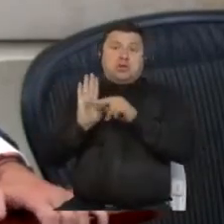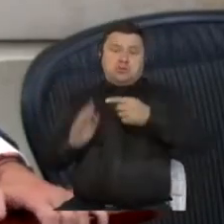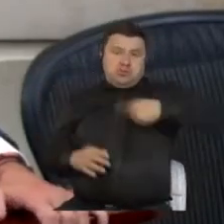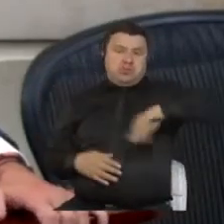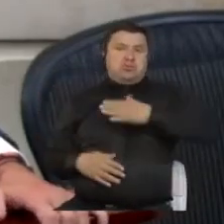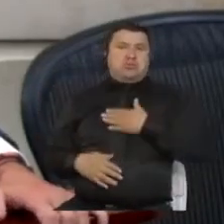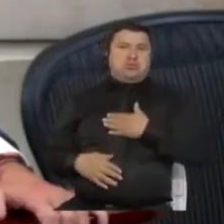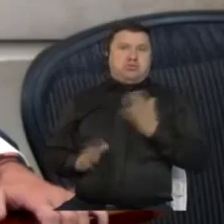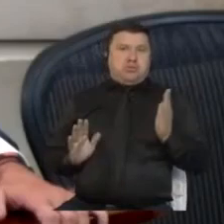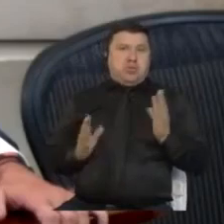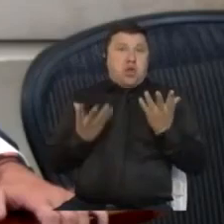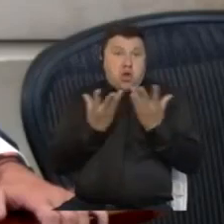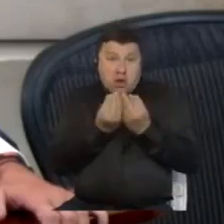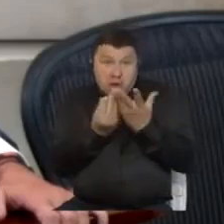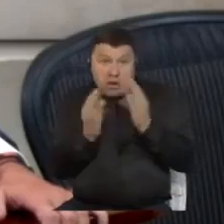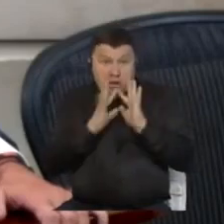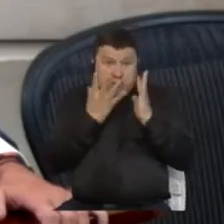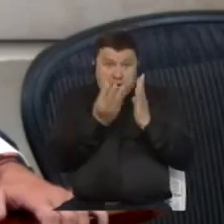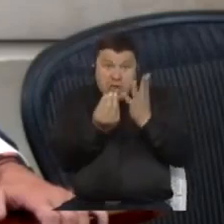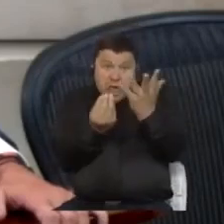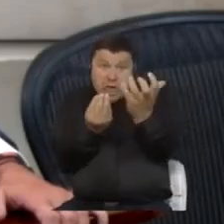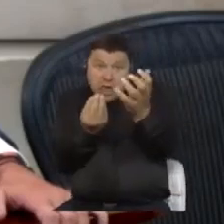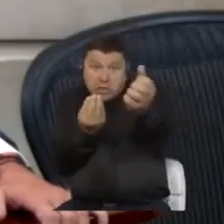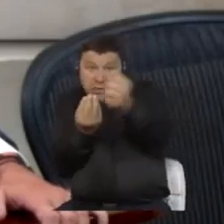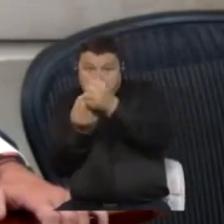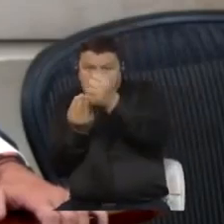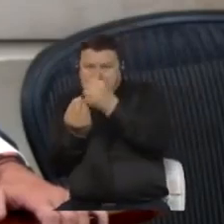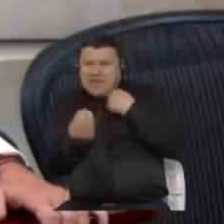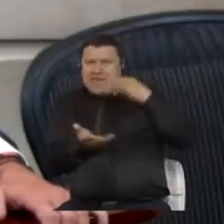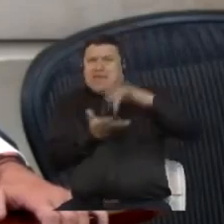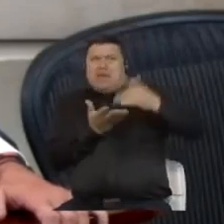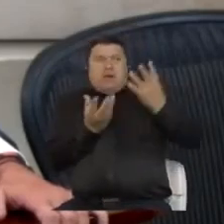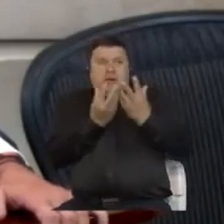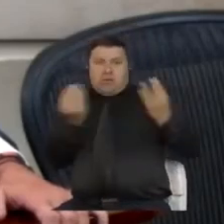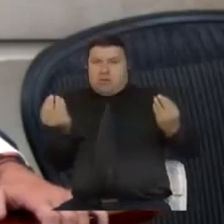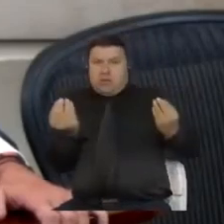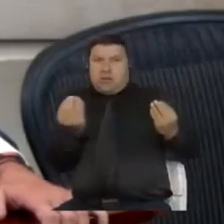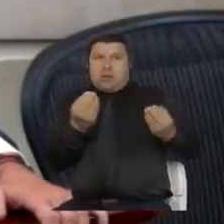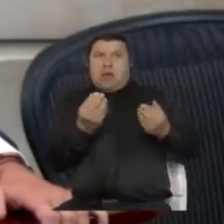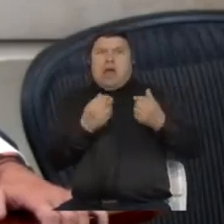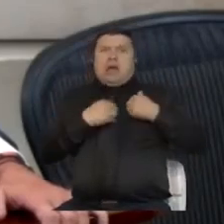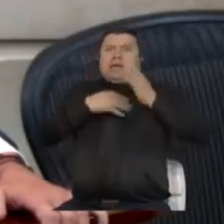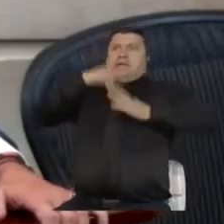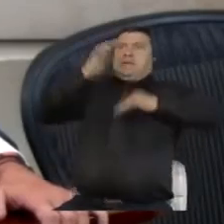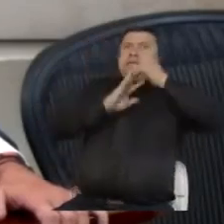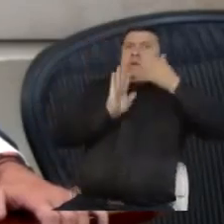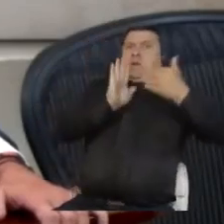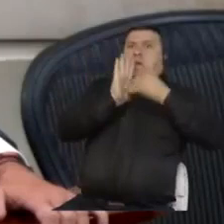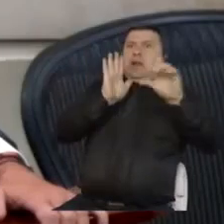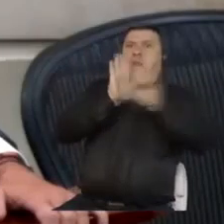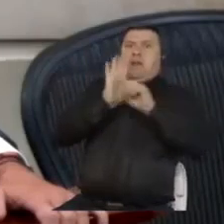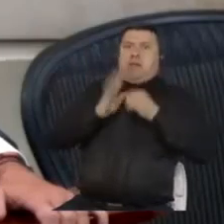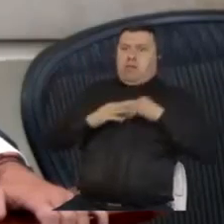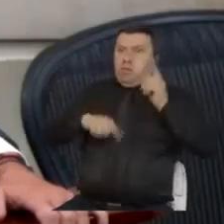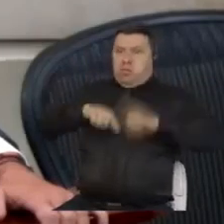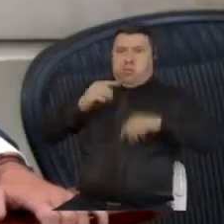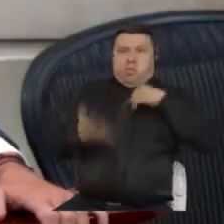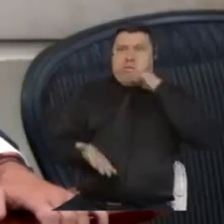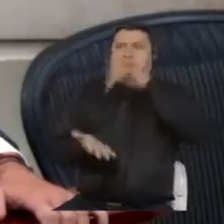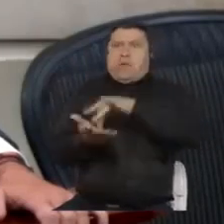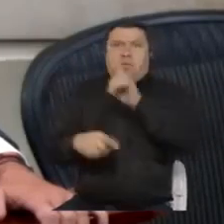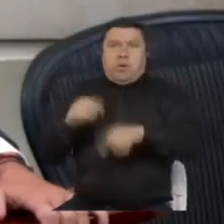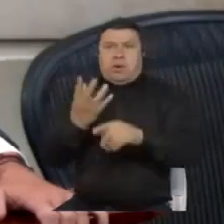a ser parte de la comisión si quieren subsanar estos requerimientos sobrevivientes y